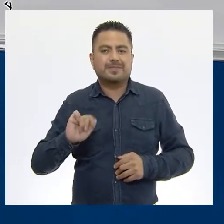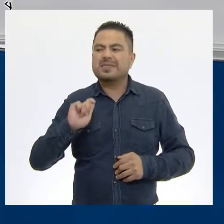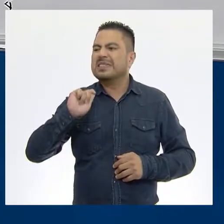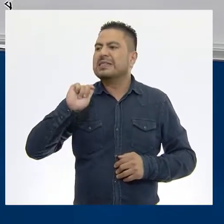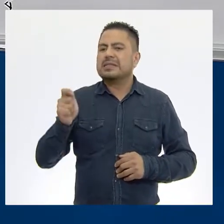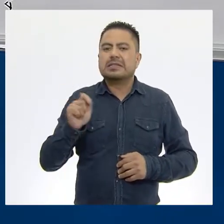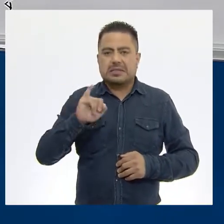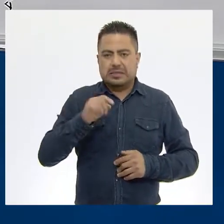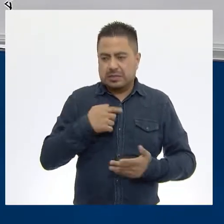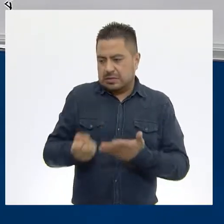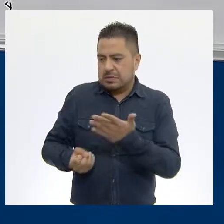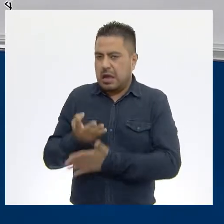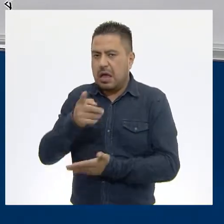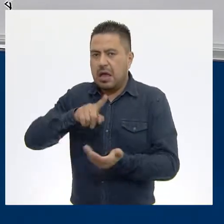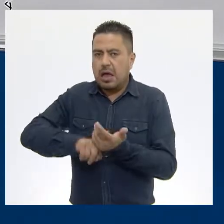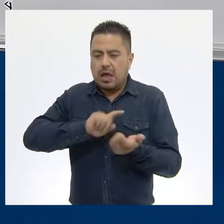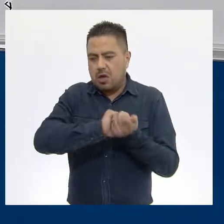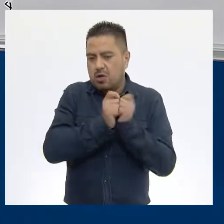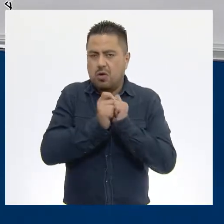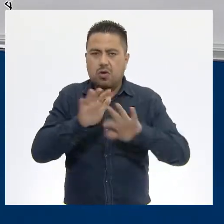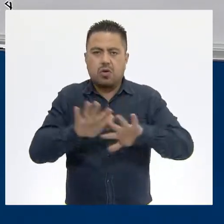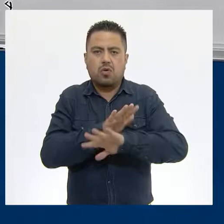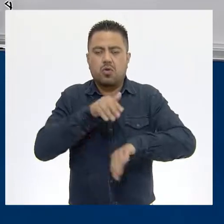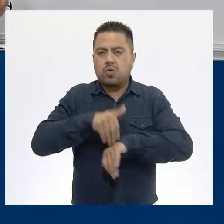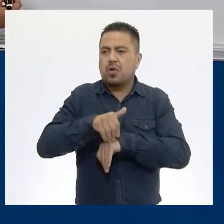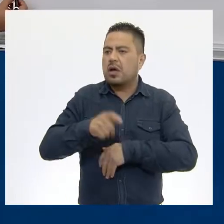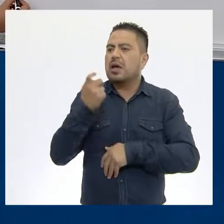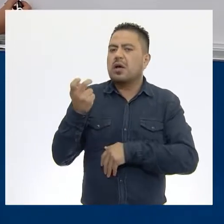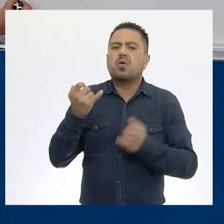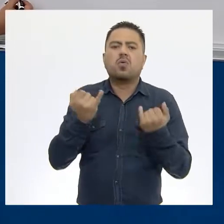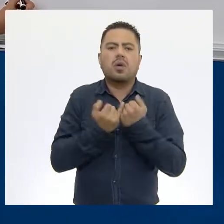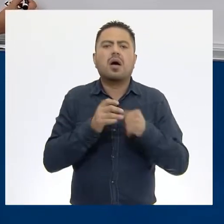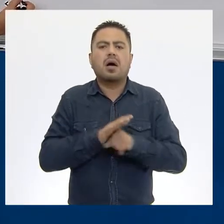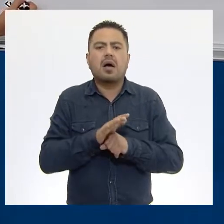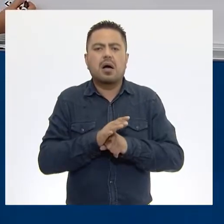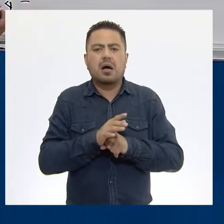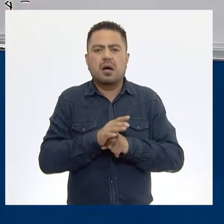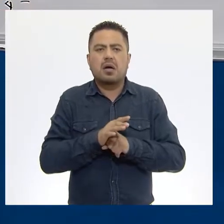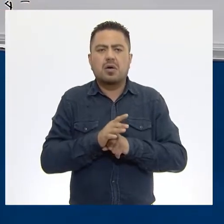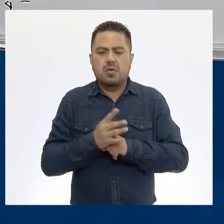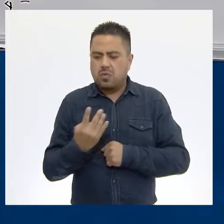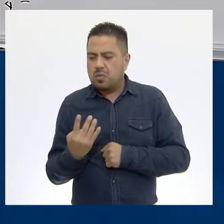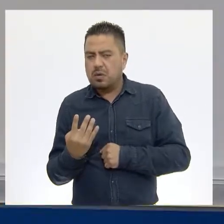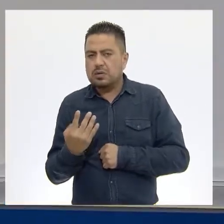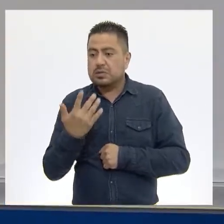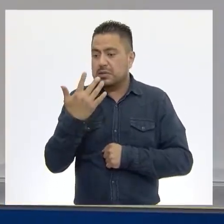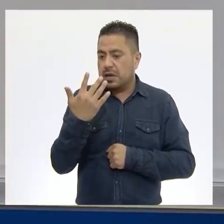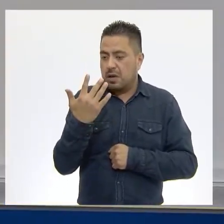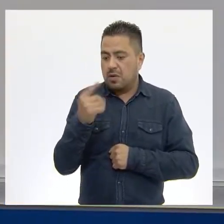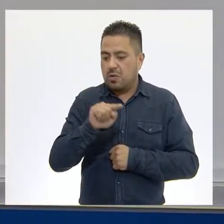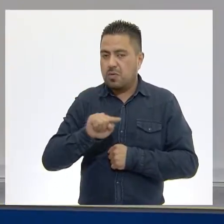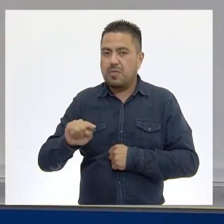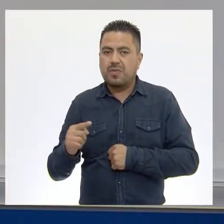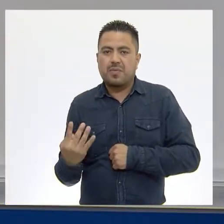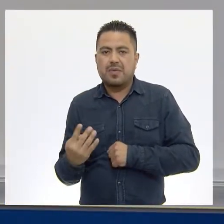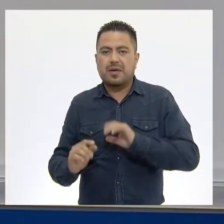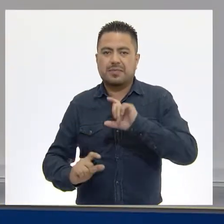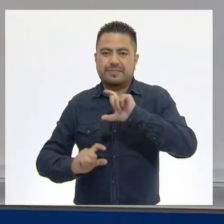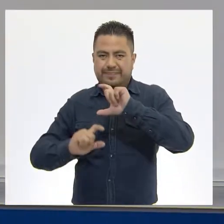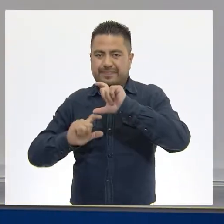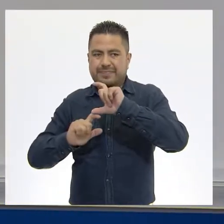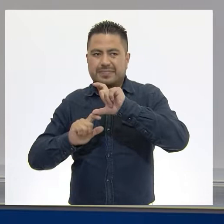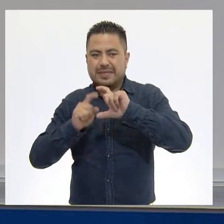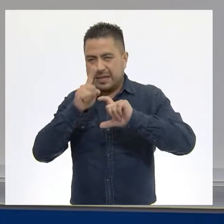Que si lo saco o si lo convierto en fracción impropia, esto es igual a ¿cuántos cuartos? 5 cuartos. Ajá, recuerden que